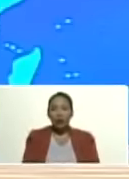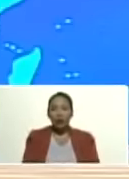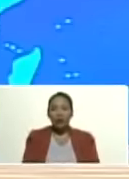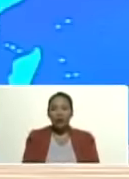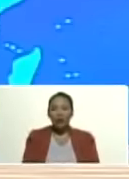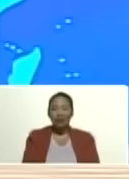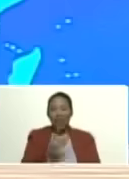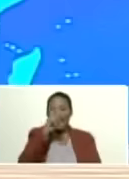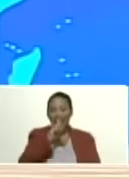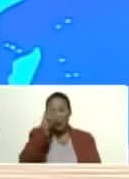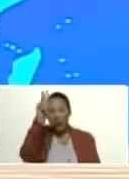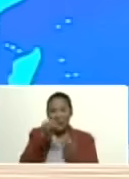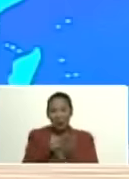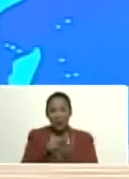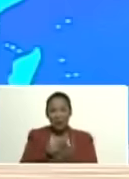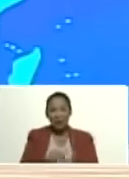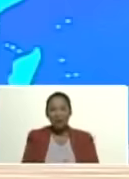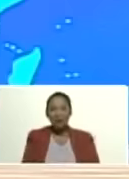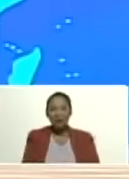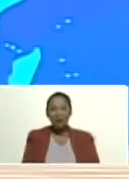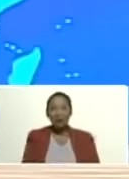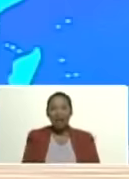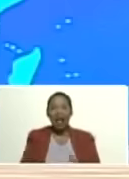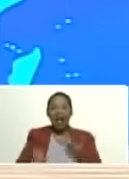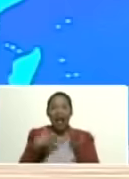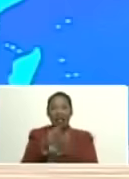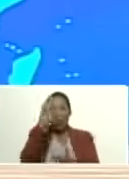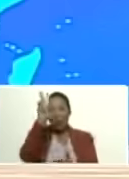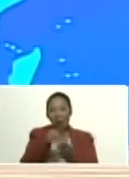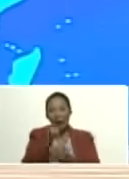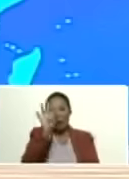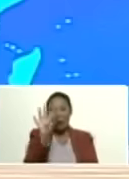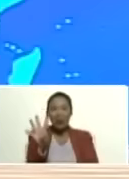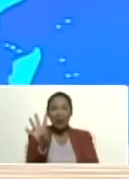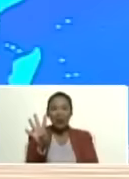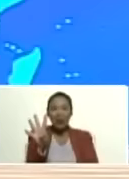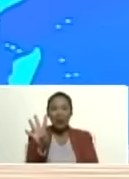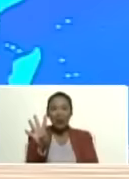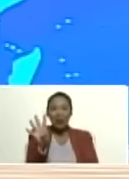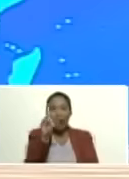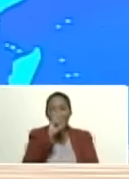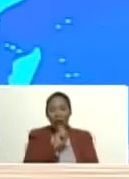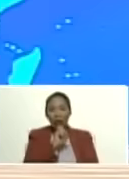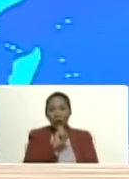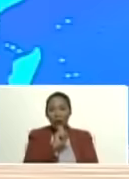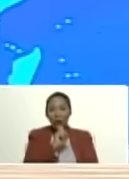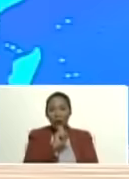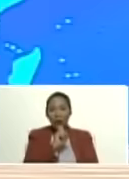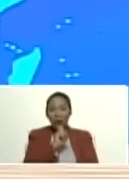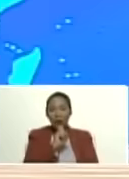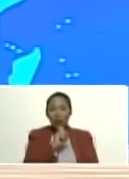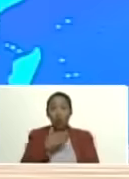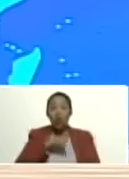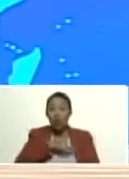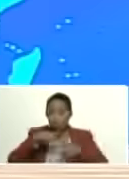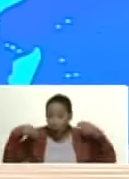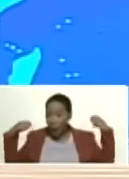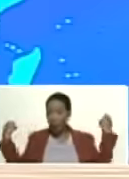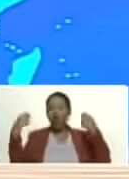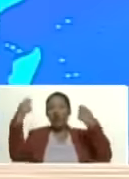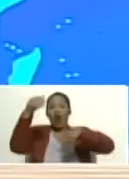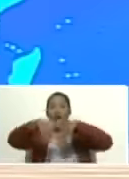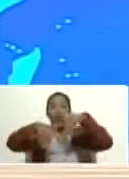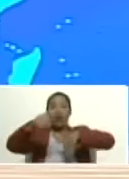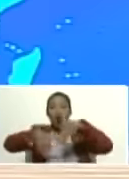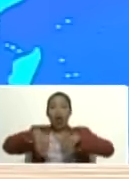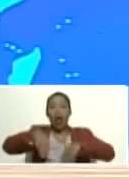en el año 2000 al 2004 aproximadamente, pero en el 2000 estábamos en plena campaña electoral, 14 de